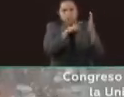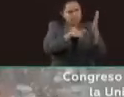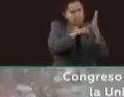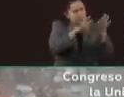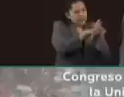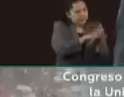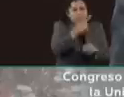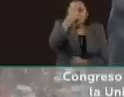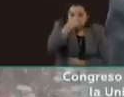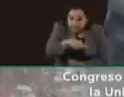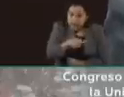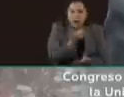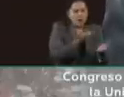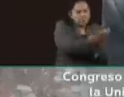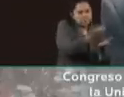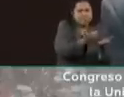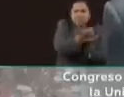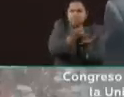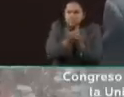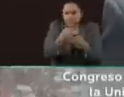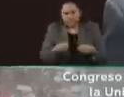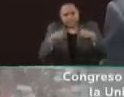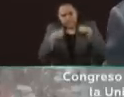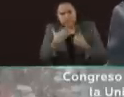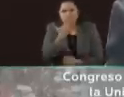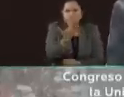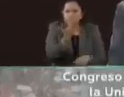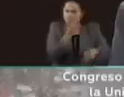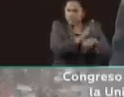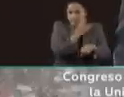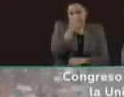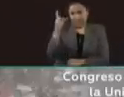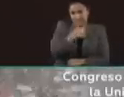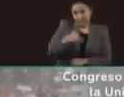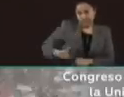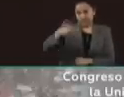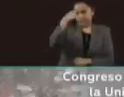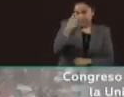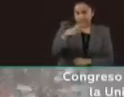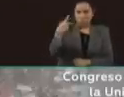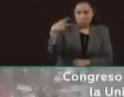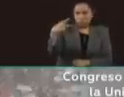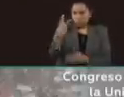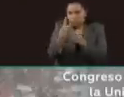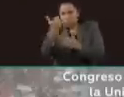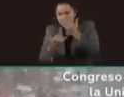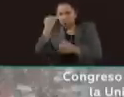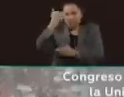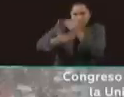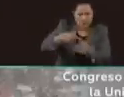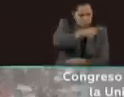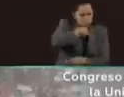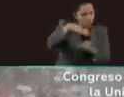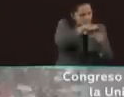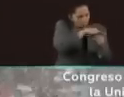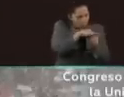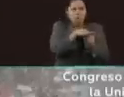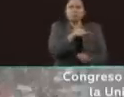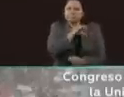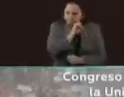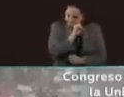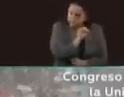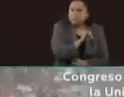programas sociales para el bienestar que puso en marcha el presidente de la República. Desde que empezaron